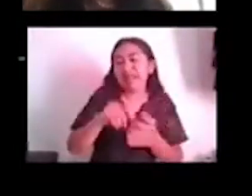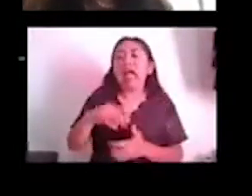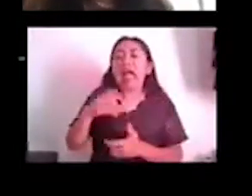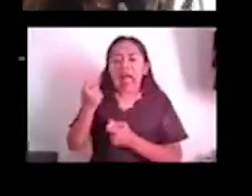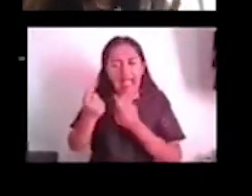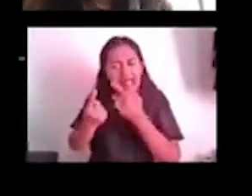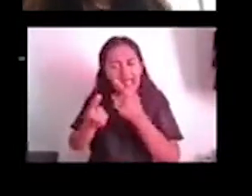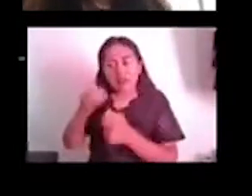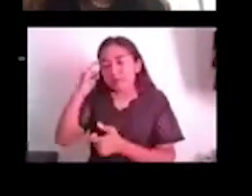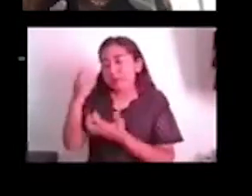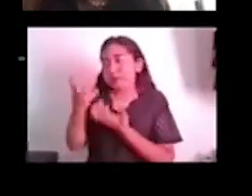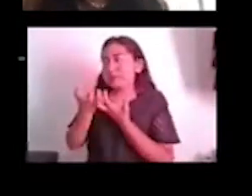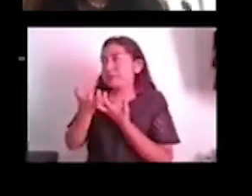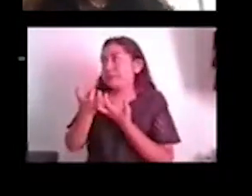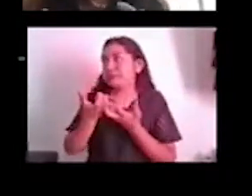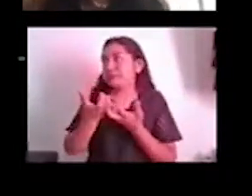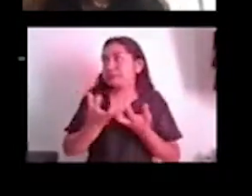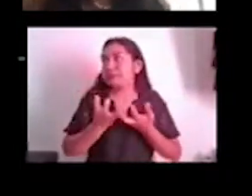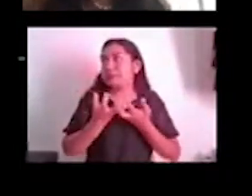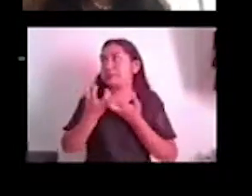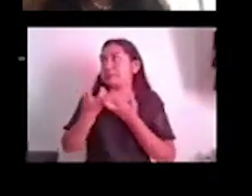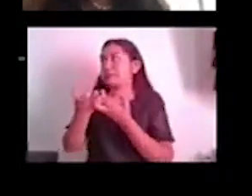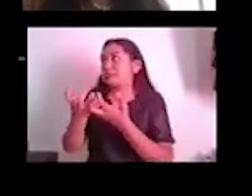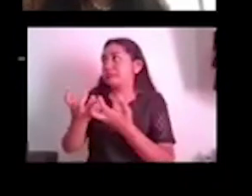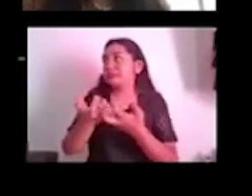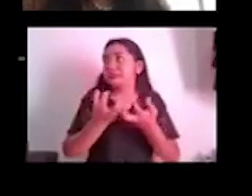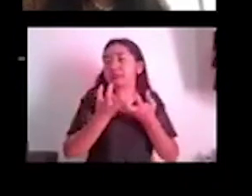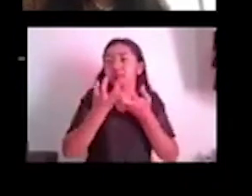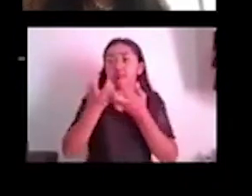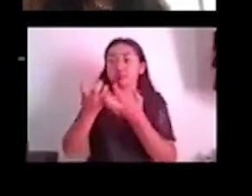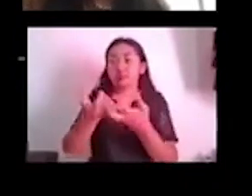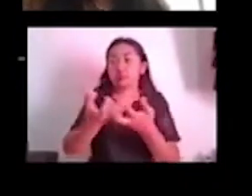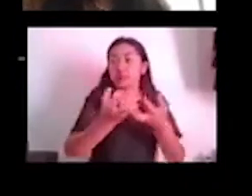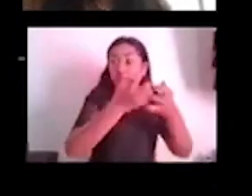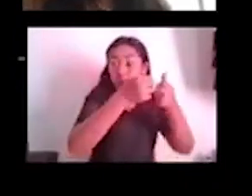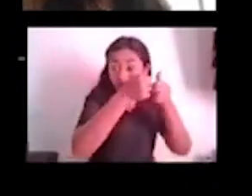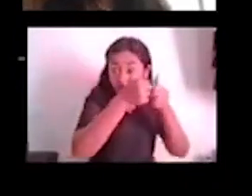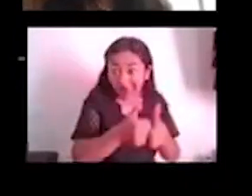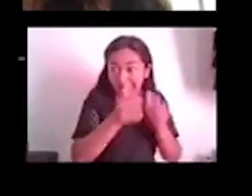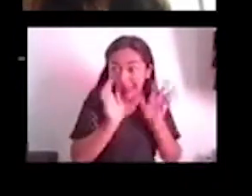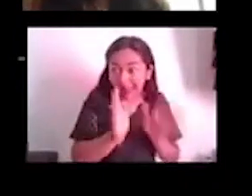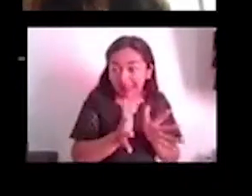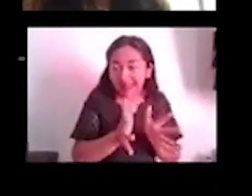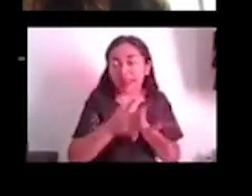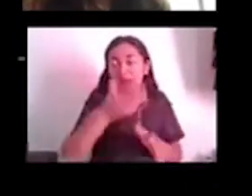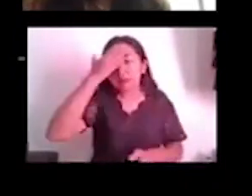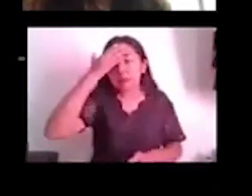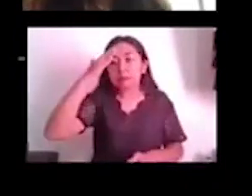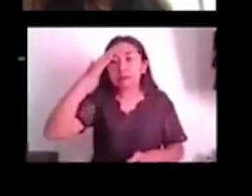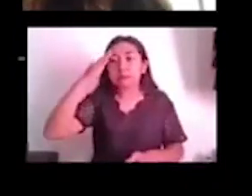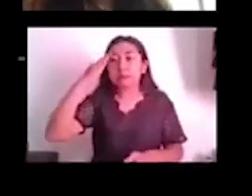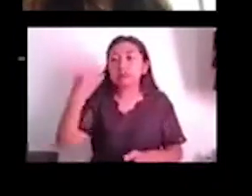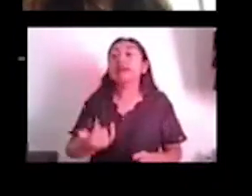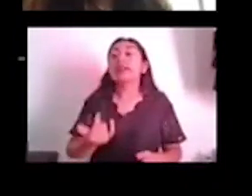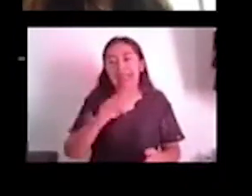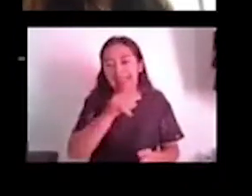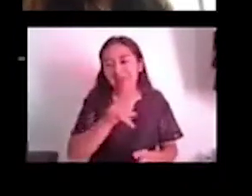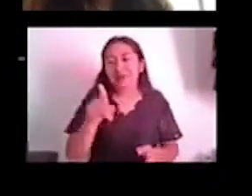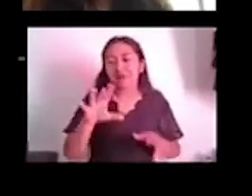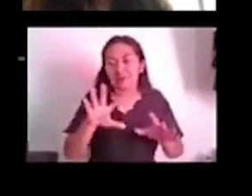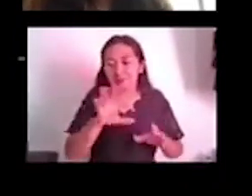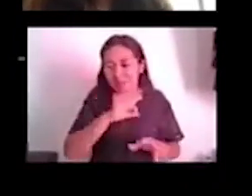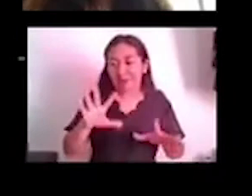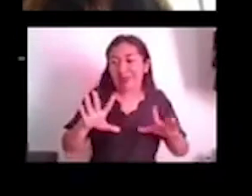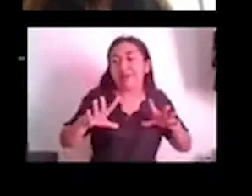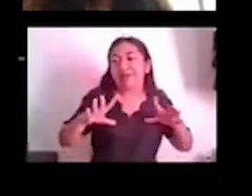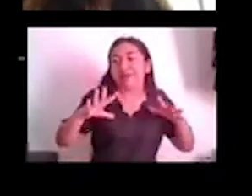muchos tiempo de peripecias, que tampoco sabemos exactamente cuánto tiempo, logran llegar y fundar la ciudad de primero